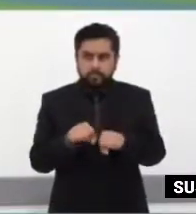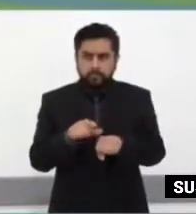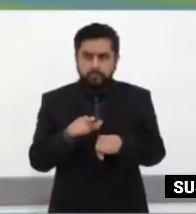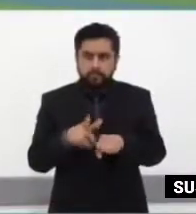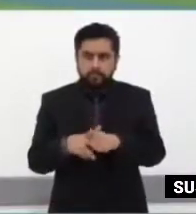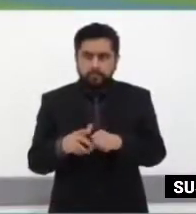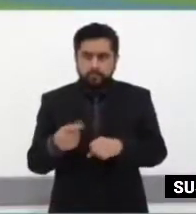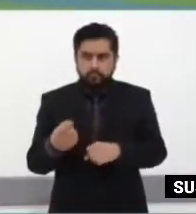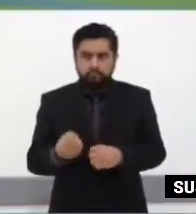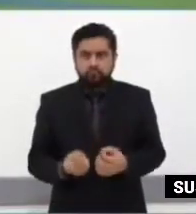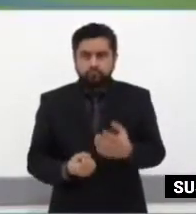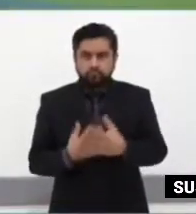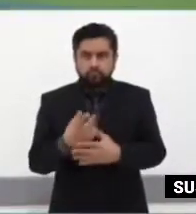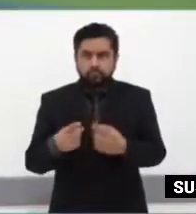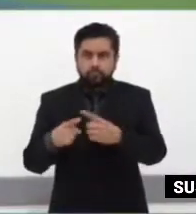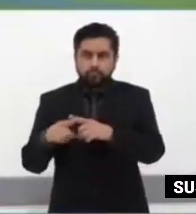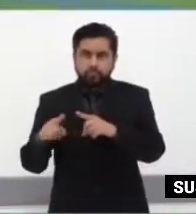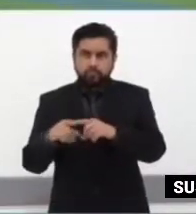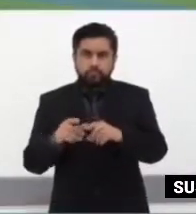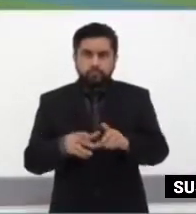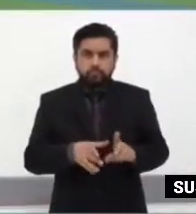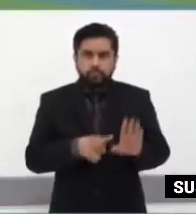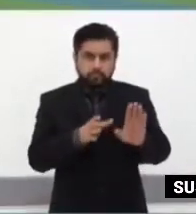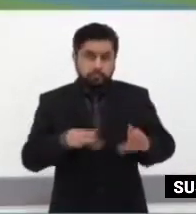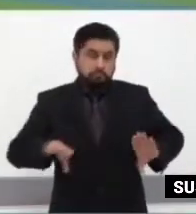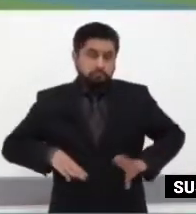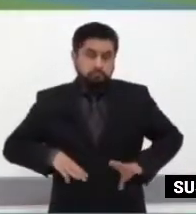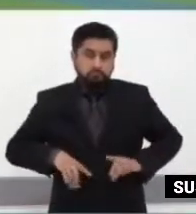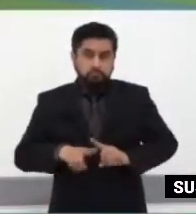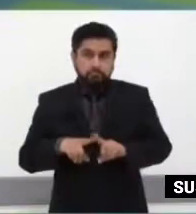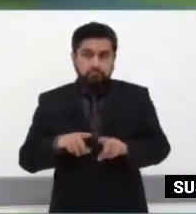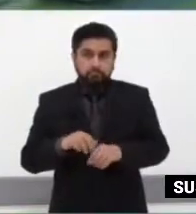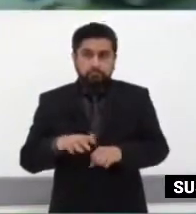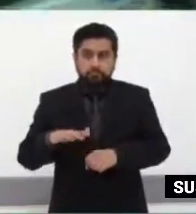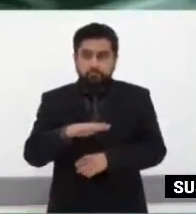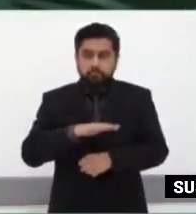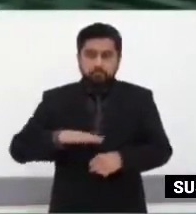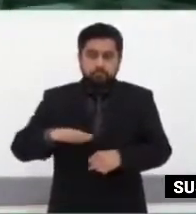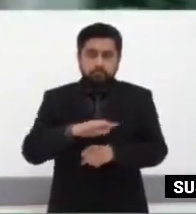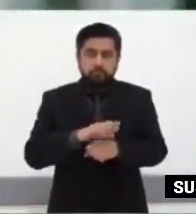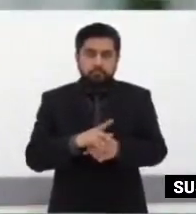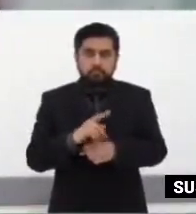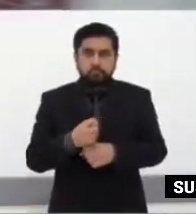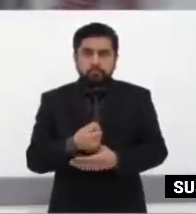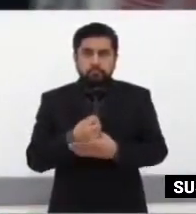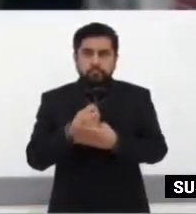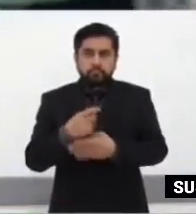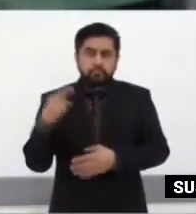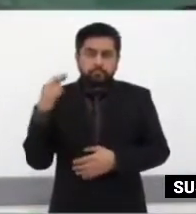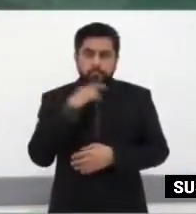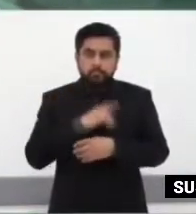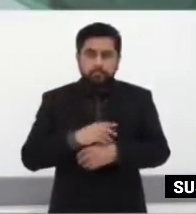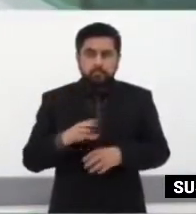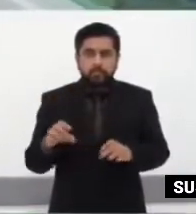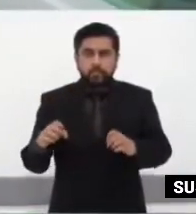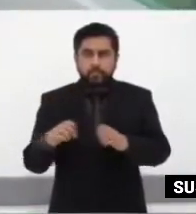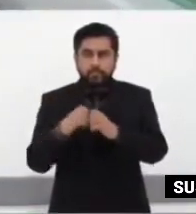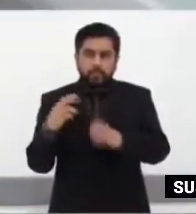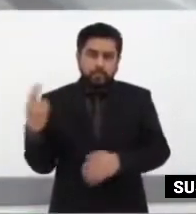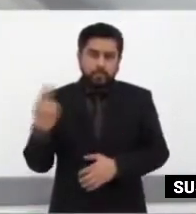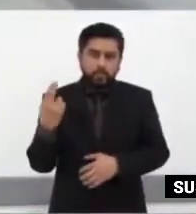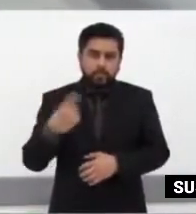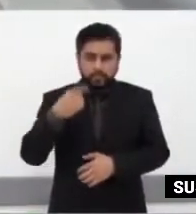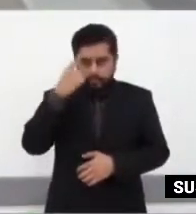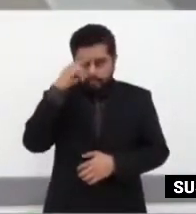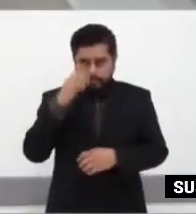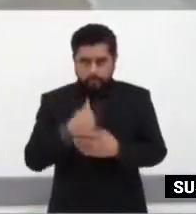nuevamente, con las características tanto del área de terapia intensiva como de urgencias para poder aislar a mi paciente